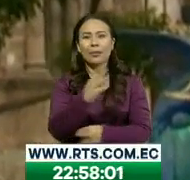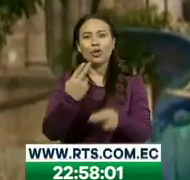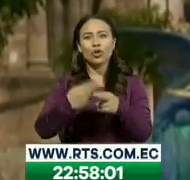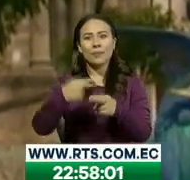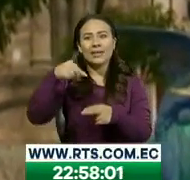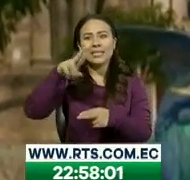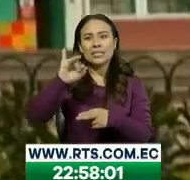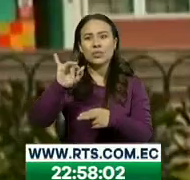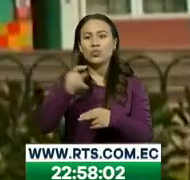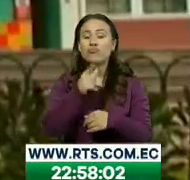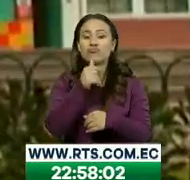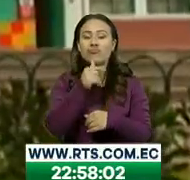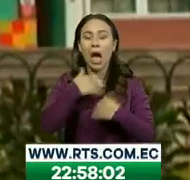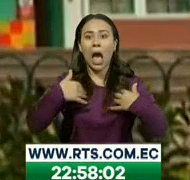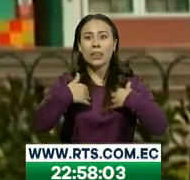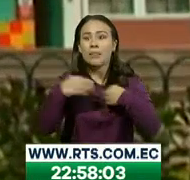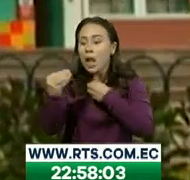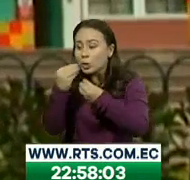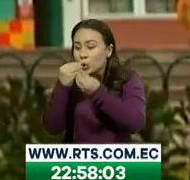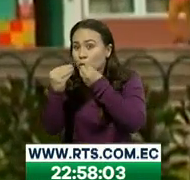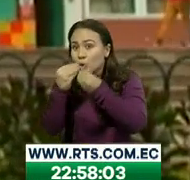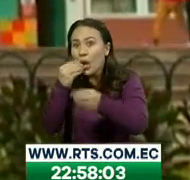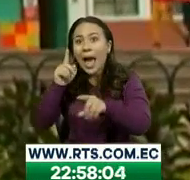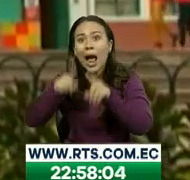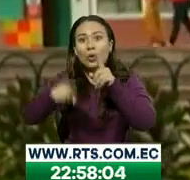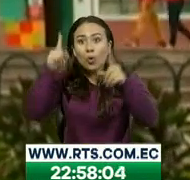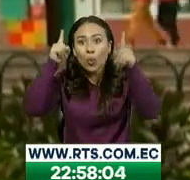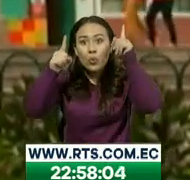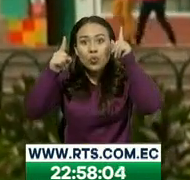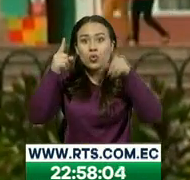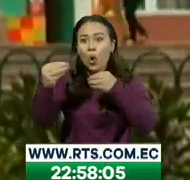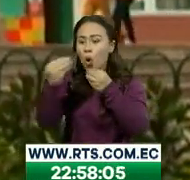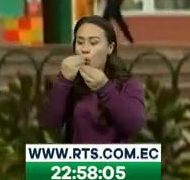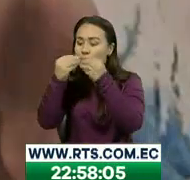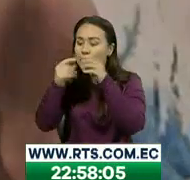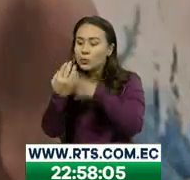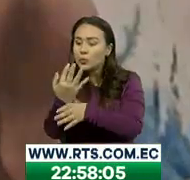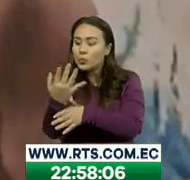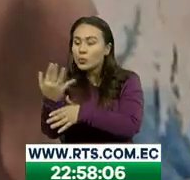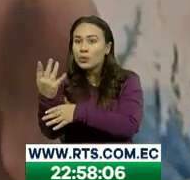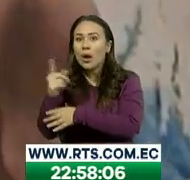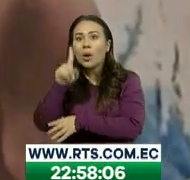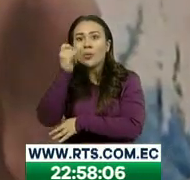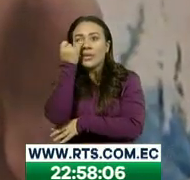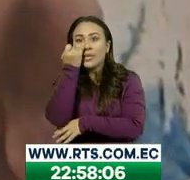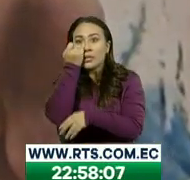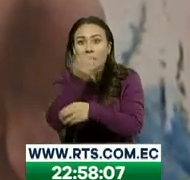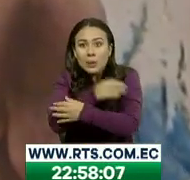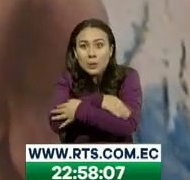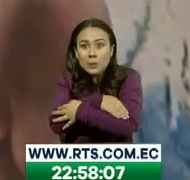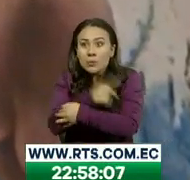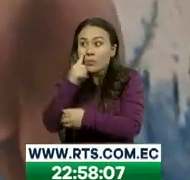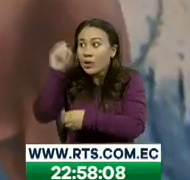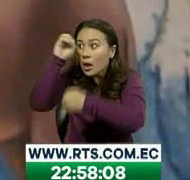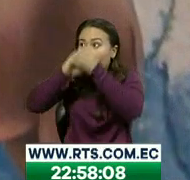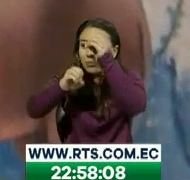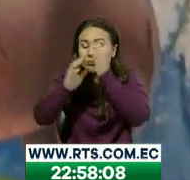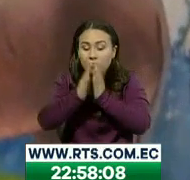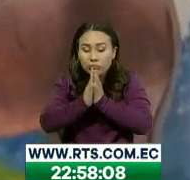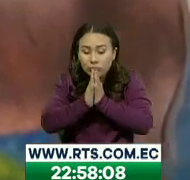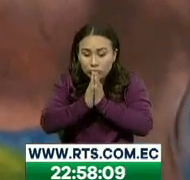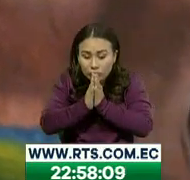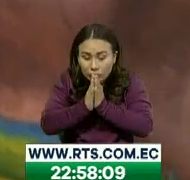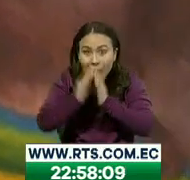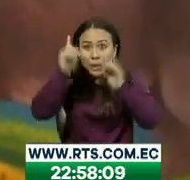pastaban animales. En una ocasión, algunos burros comían en el sitio y de repente, un indígena observó que su asno se arrodillaba frente